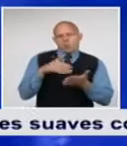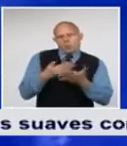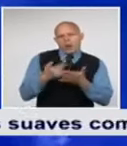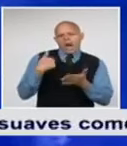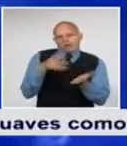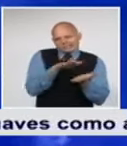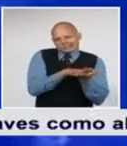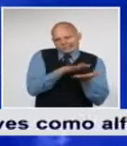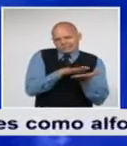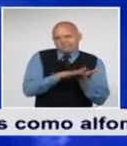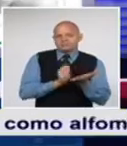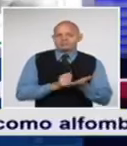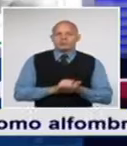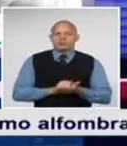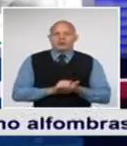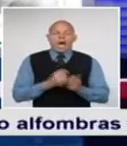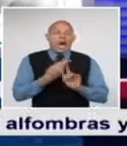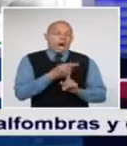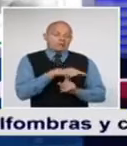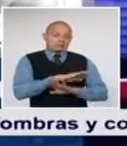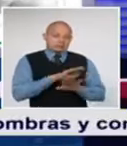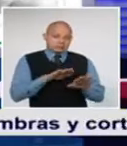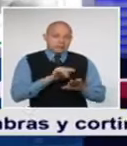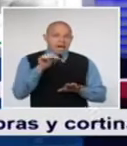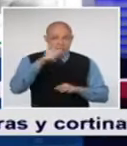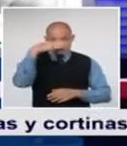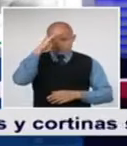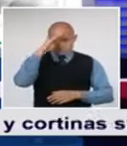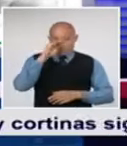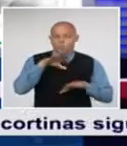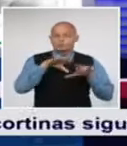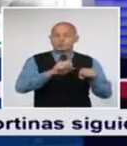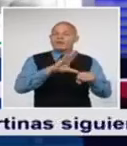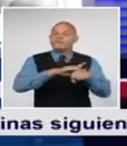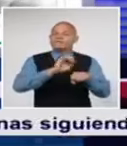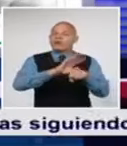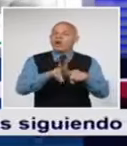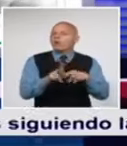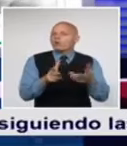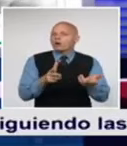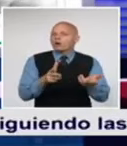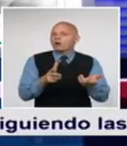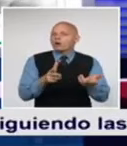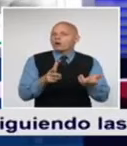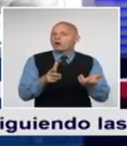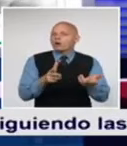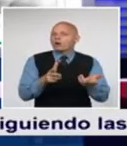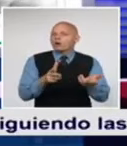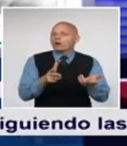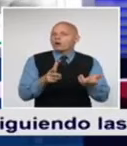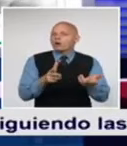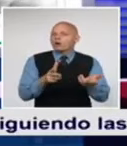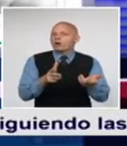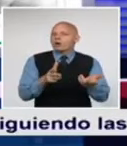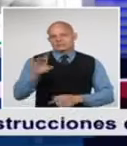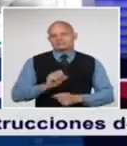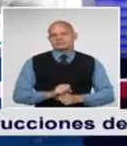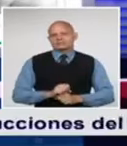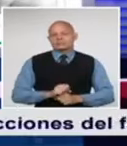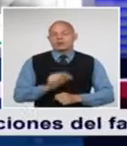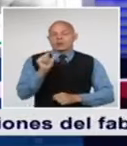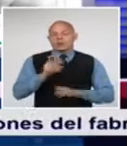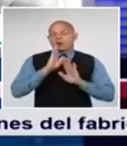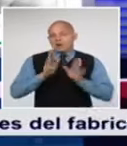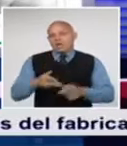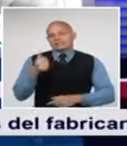cierre del día de ayer, La Nación confirma 915 pacientes diagnosticados con la COVID-19 y lamentablemente 10